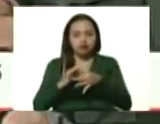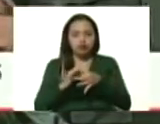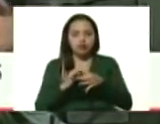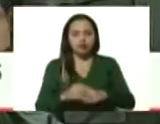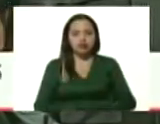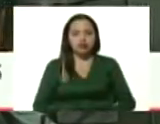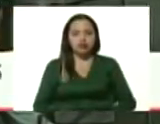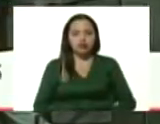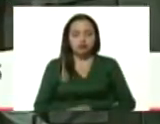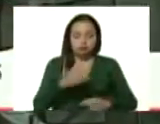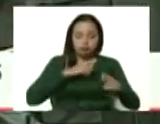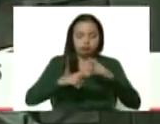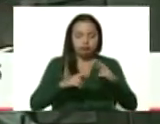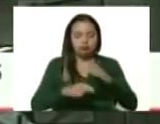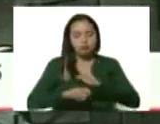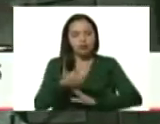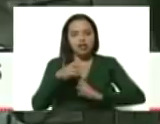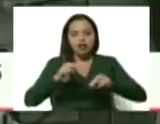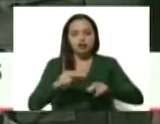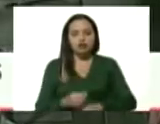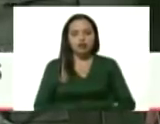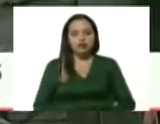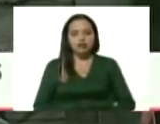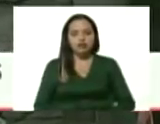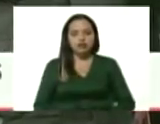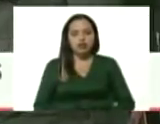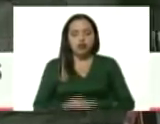y cohesionados más que nunca, con la moral por el cielo.